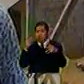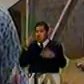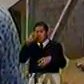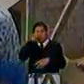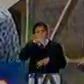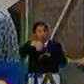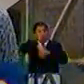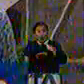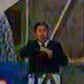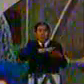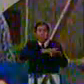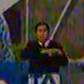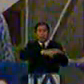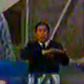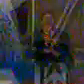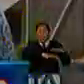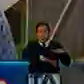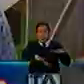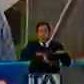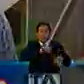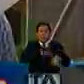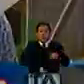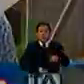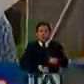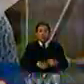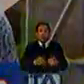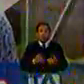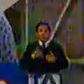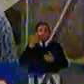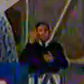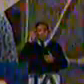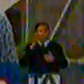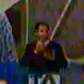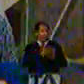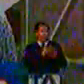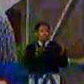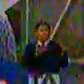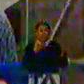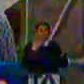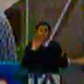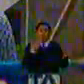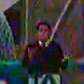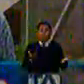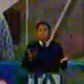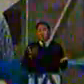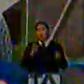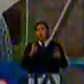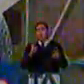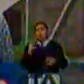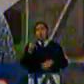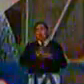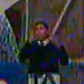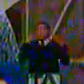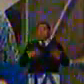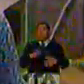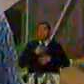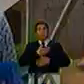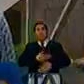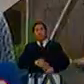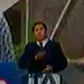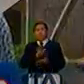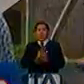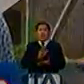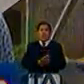que sea posible o no sea posible que los moradores de estos lugares de la patria puedan en un día poder tener un acceso a la